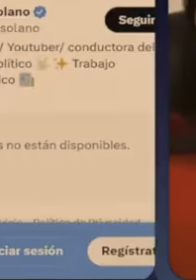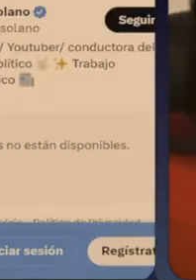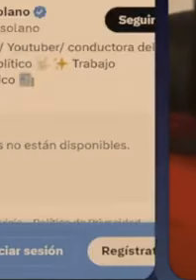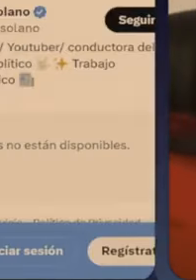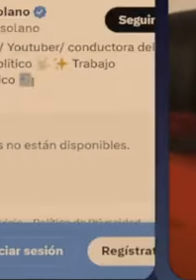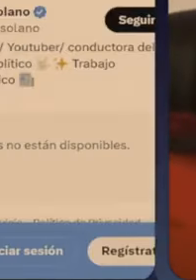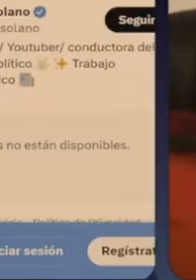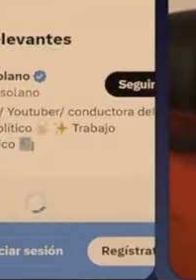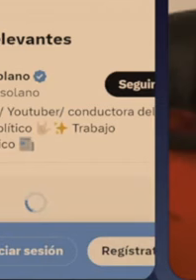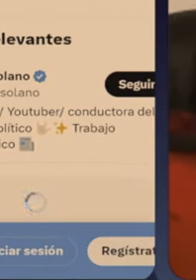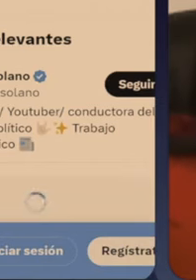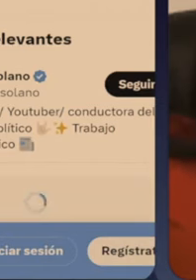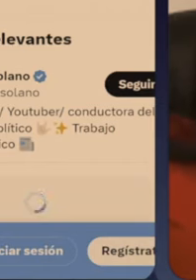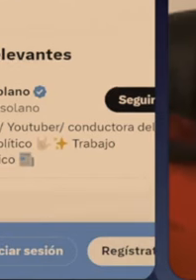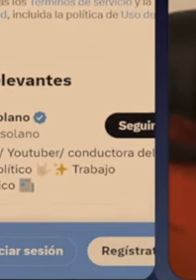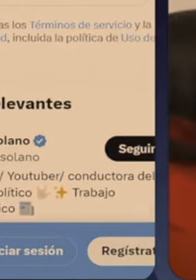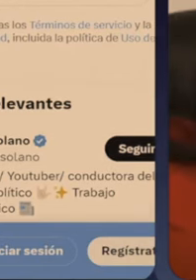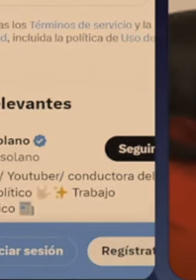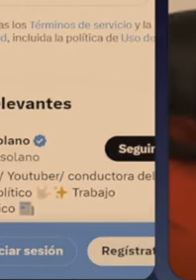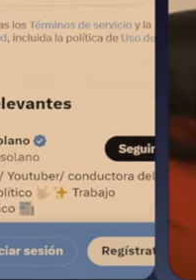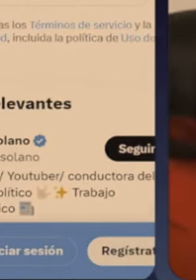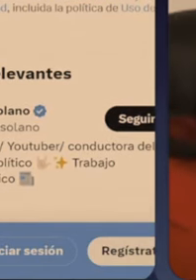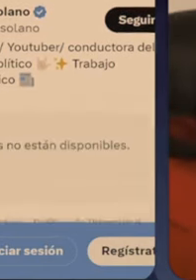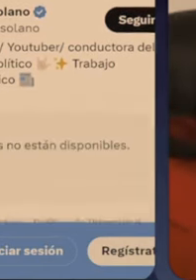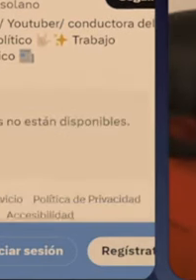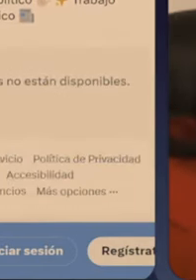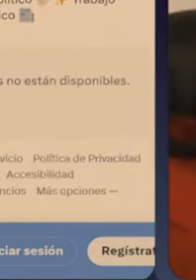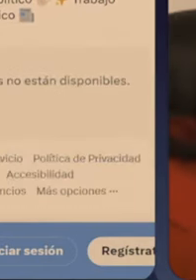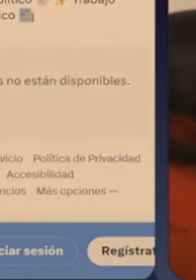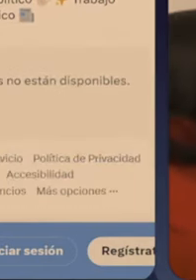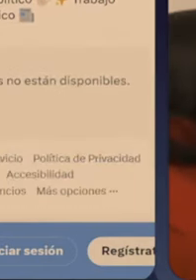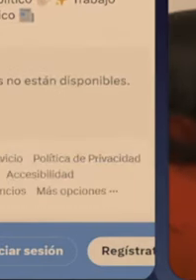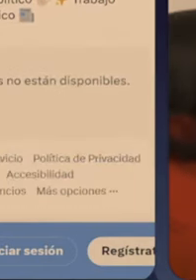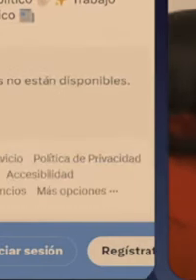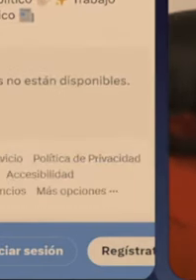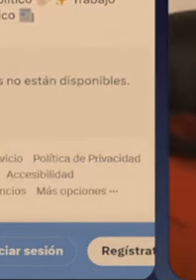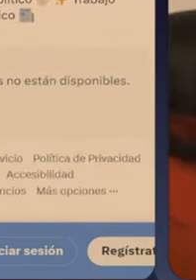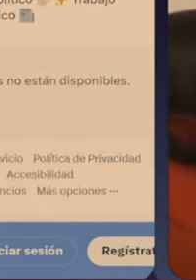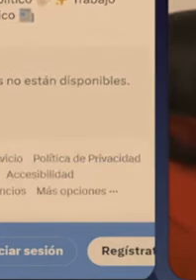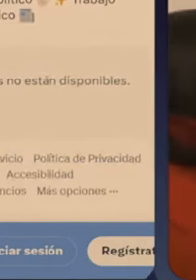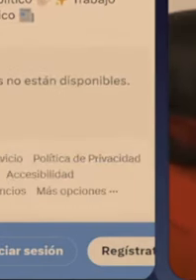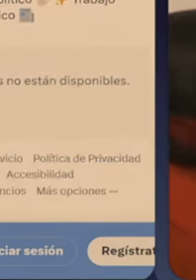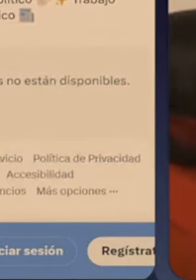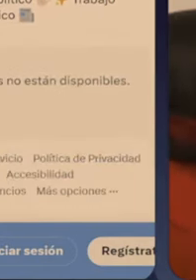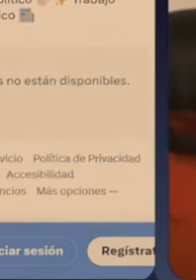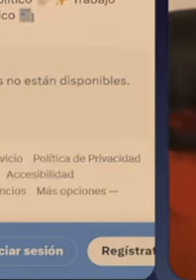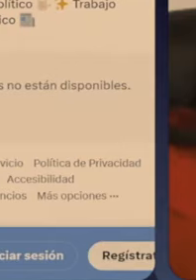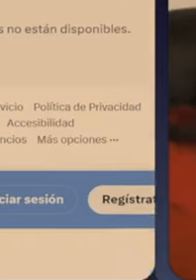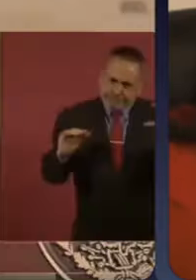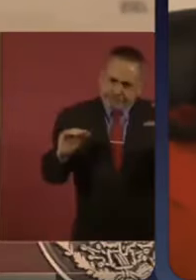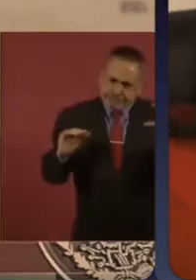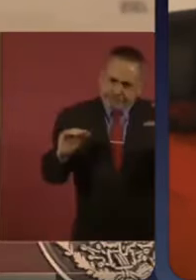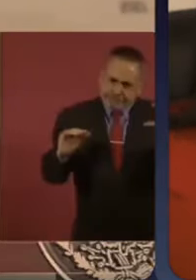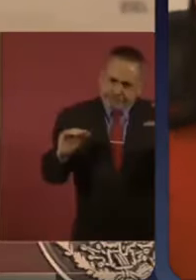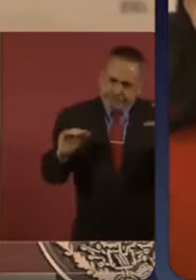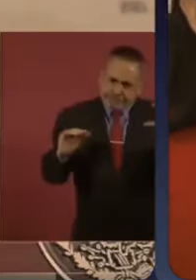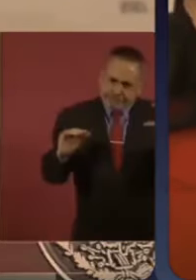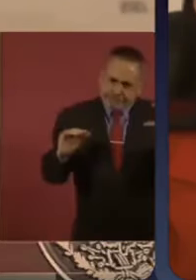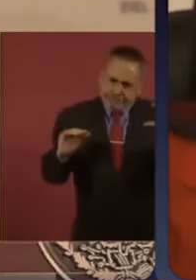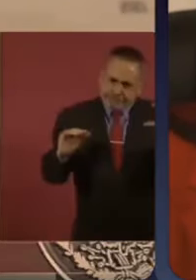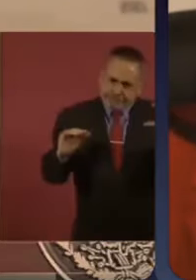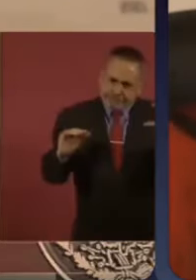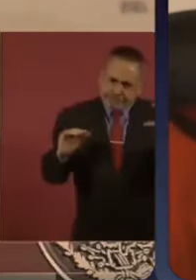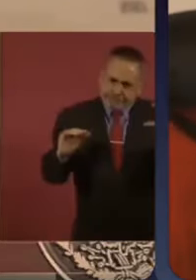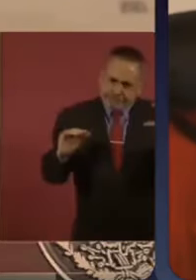mi querida familia. Aquí inclusive también el presidente Andrés Manuel dijo que están muy enojados porque el 5 de febrero